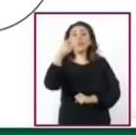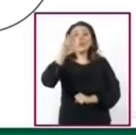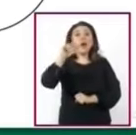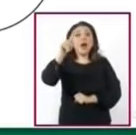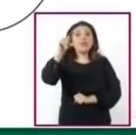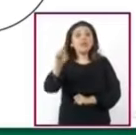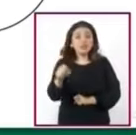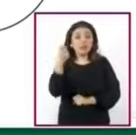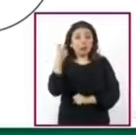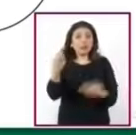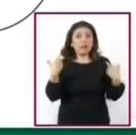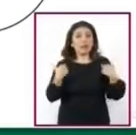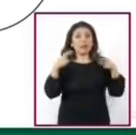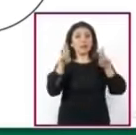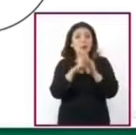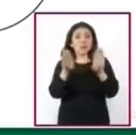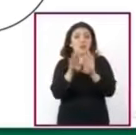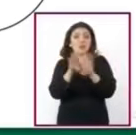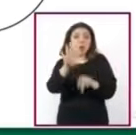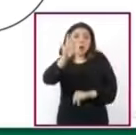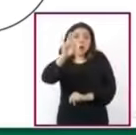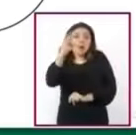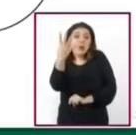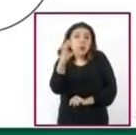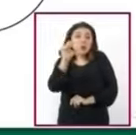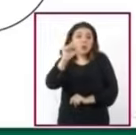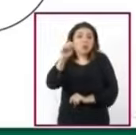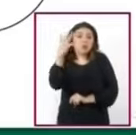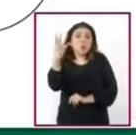159.84 grados, que representa el